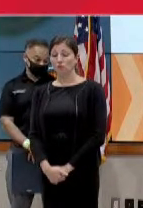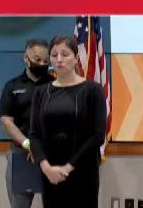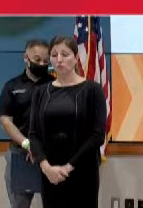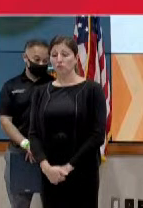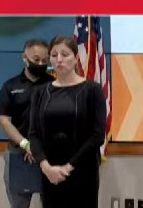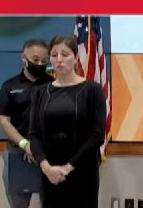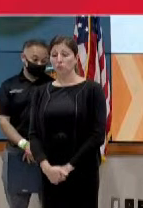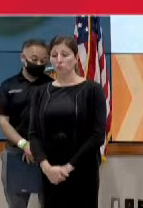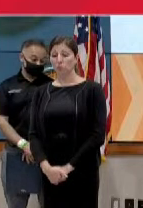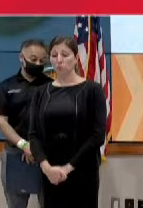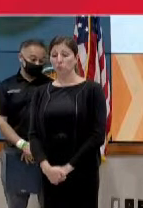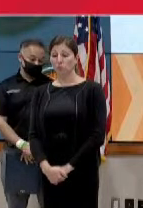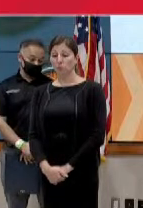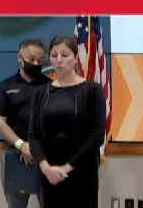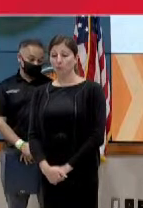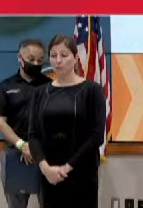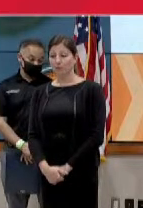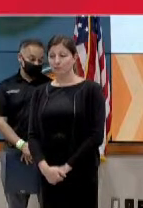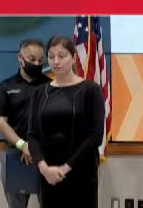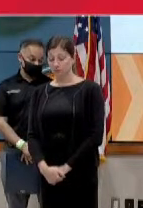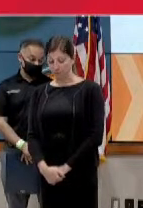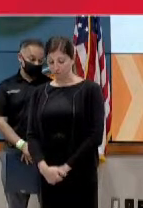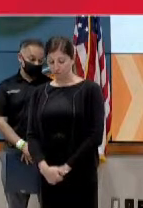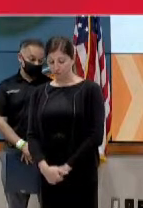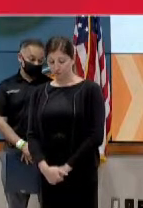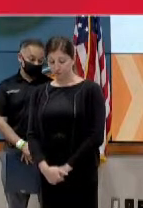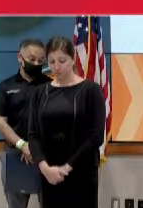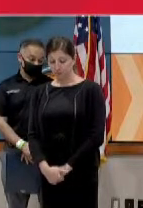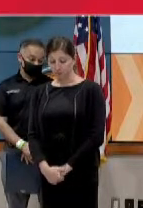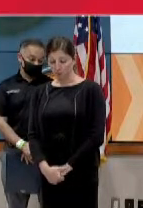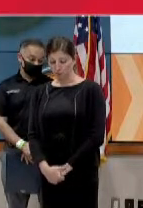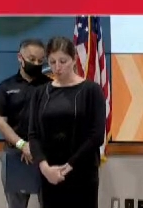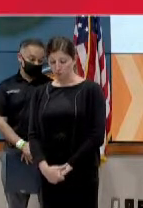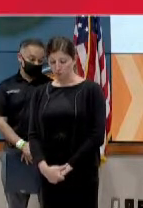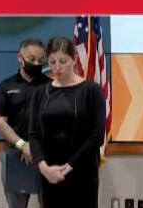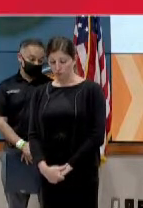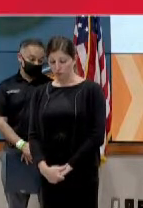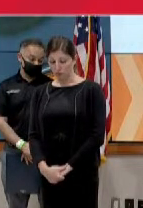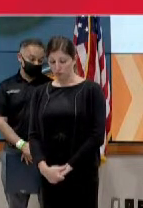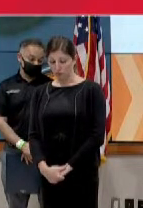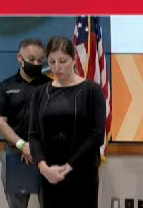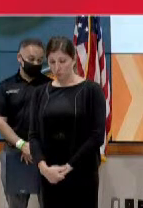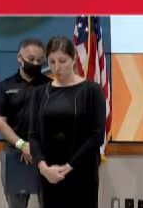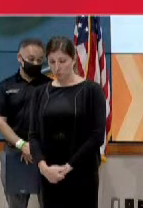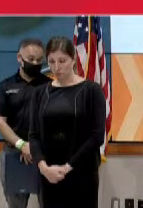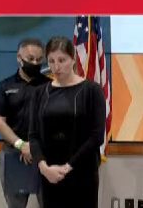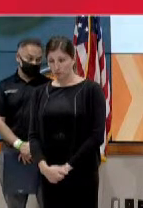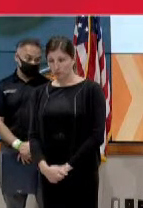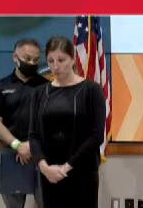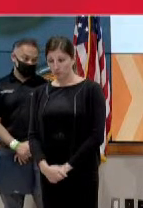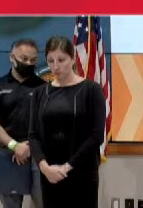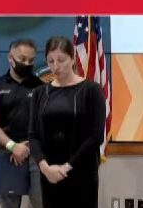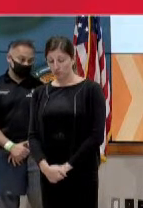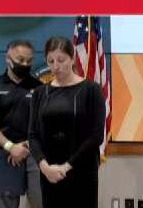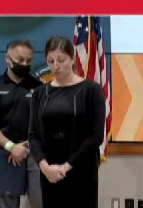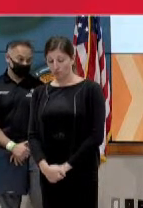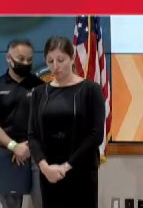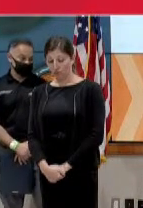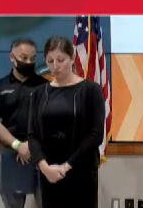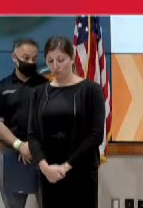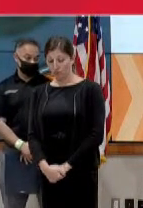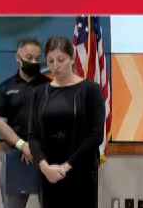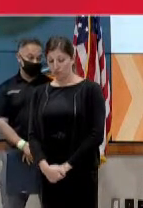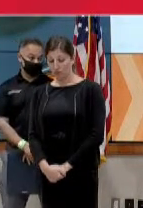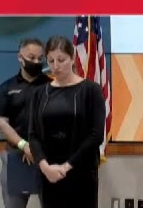reabriendo. Tenemos que ser responsables, tenemos que ser inteligentes. Tenemos ahora una segunda oportunidad, va a doler mucho, pero